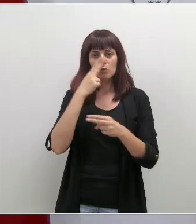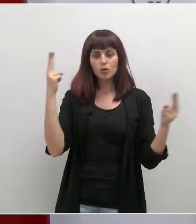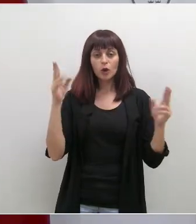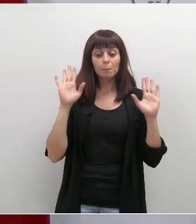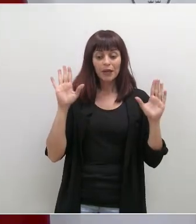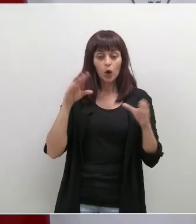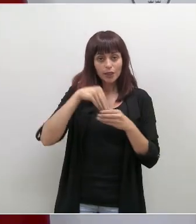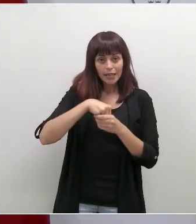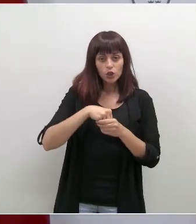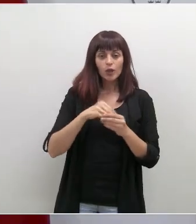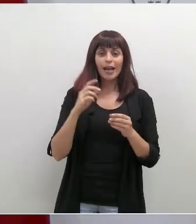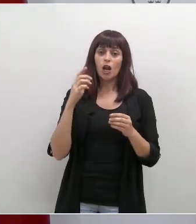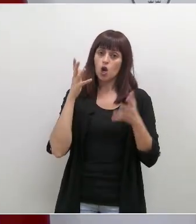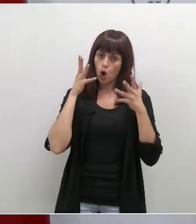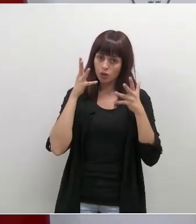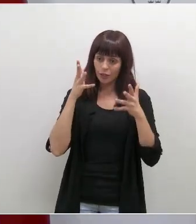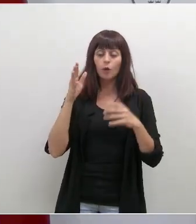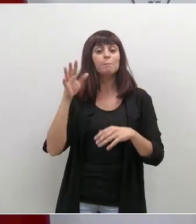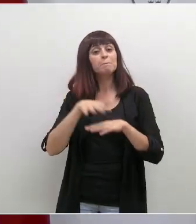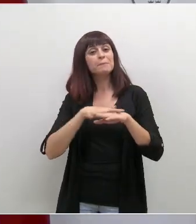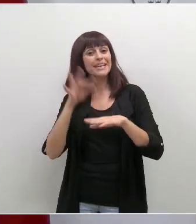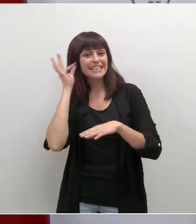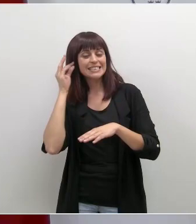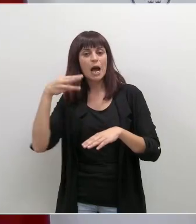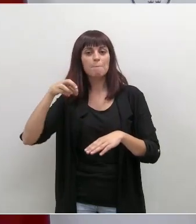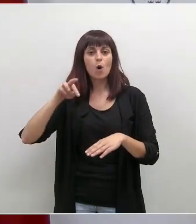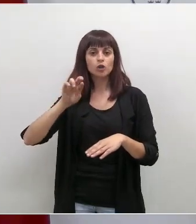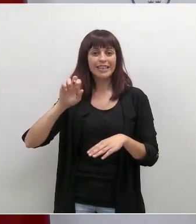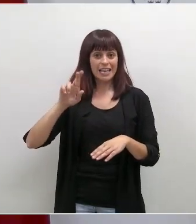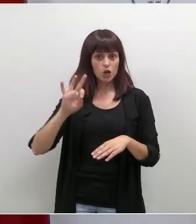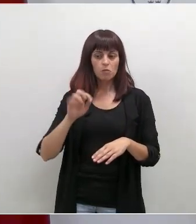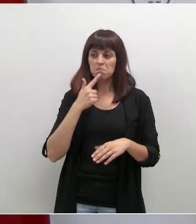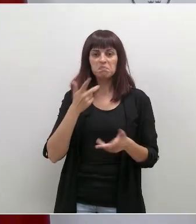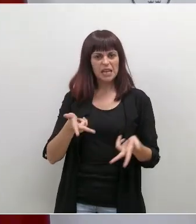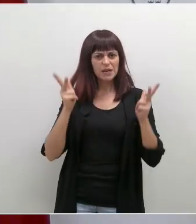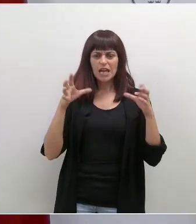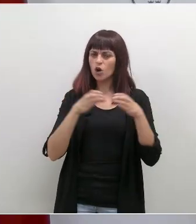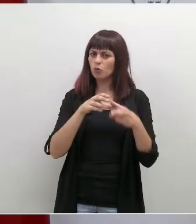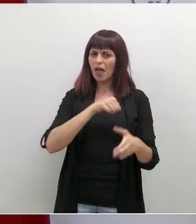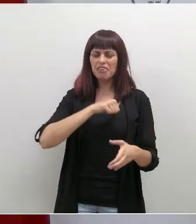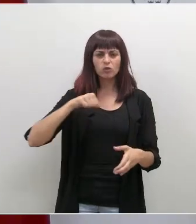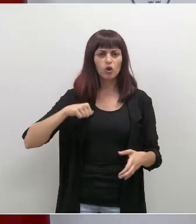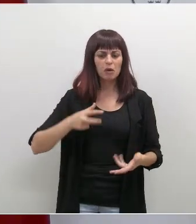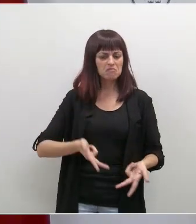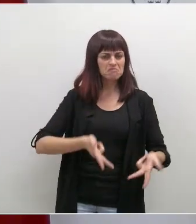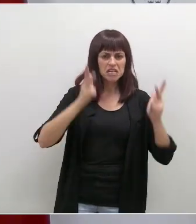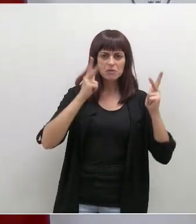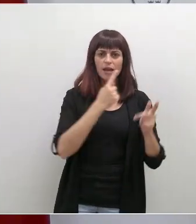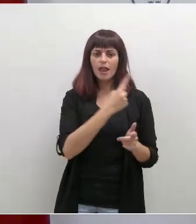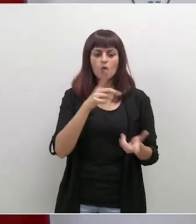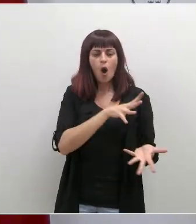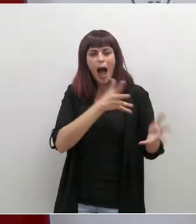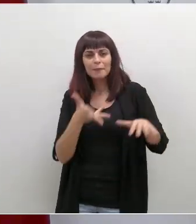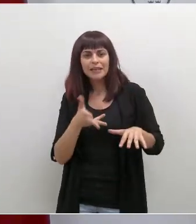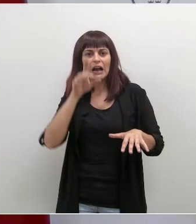Consejo de Política Fiscal y Financiera, la ministra Montero dio libertad a las comunidades autónomas para aplicarlo o no